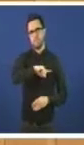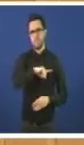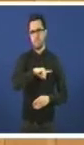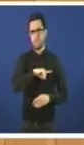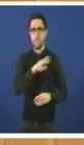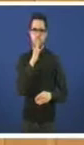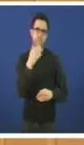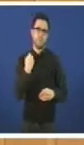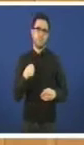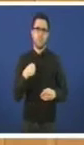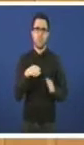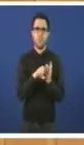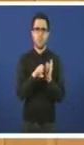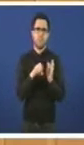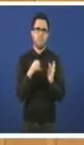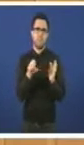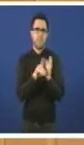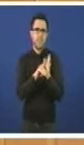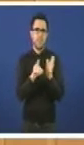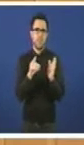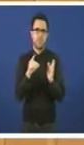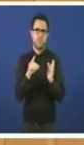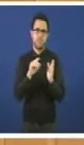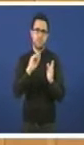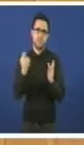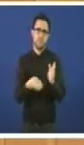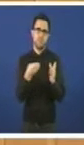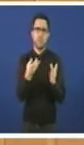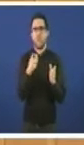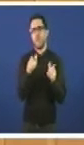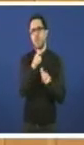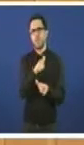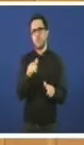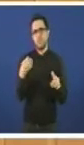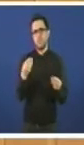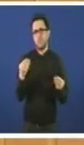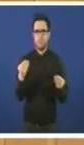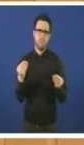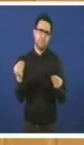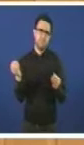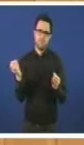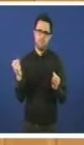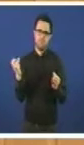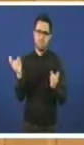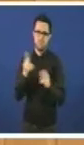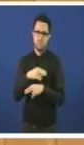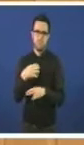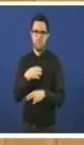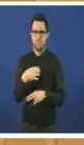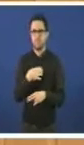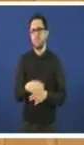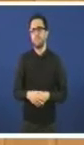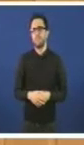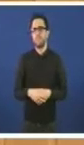que apocalipsis ustedes predicaban en relación con este decreto no se producía agente de galicia está aceptando con normalidad